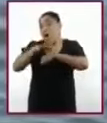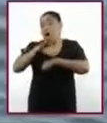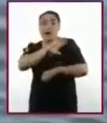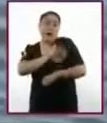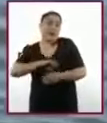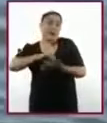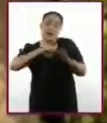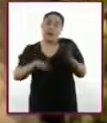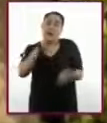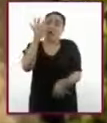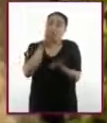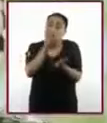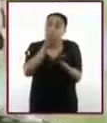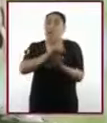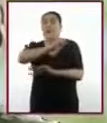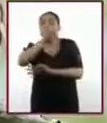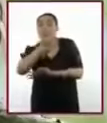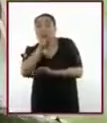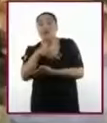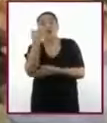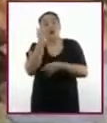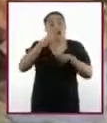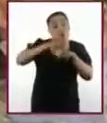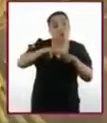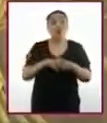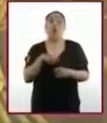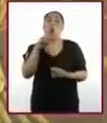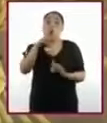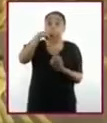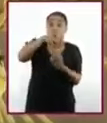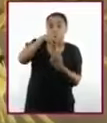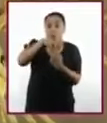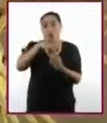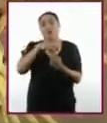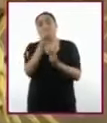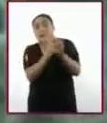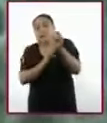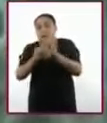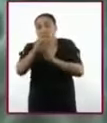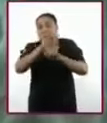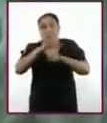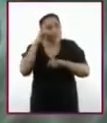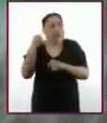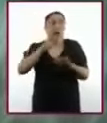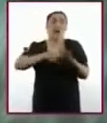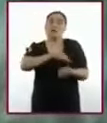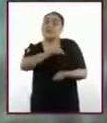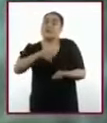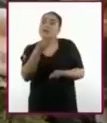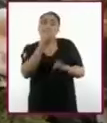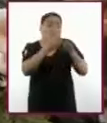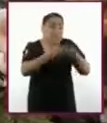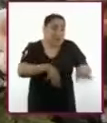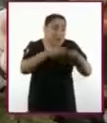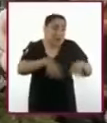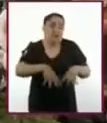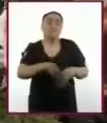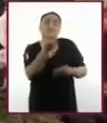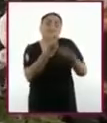los caimanes, las víboras y los búhos. Y los hongos, bacterias y otros microorganismos que se alimentan de los desechos y que